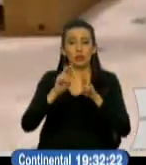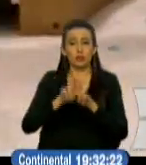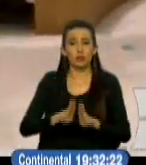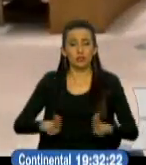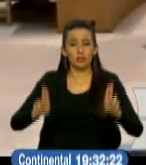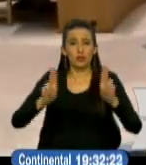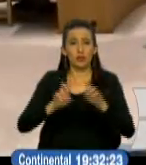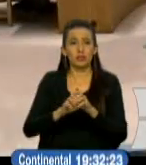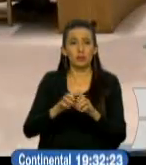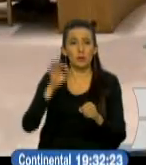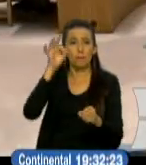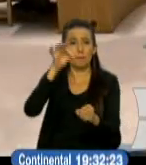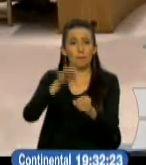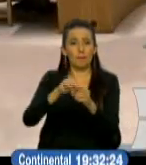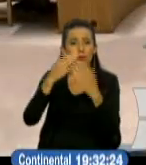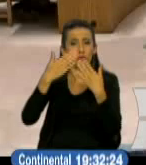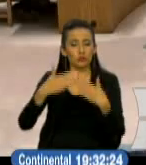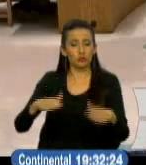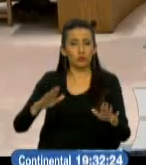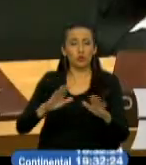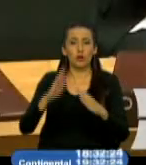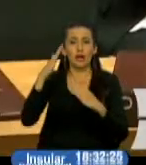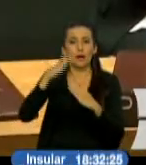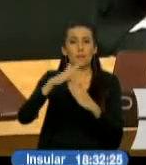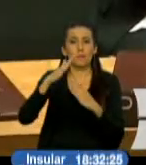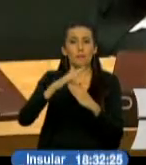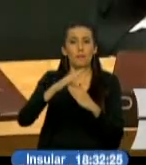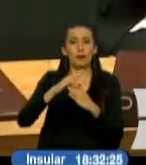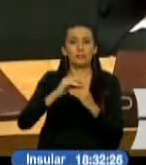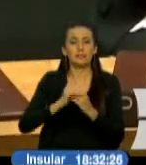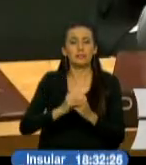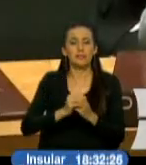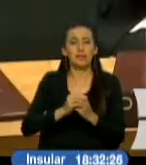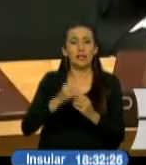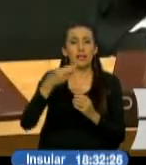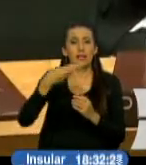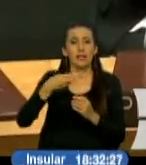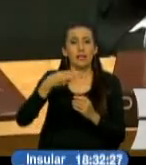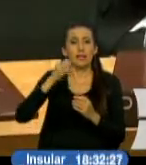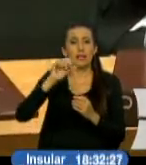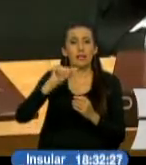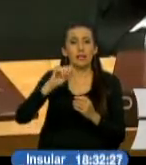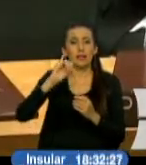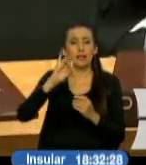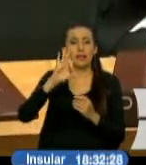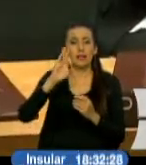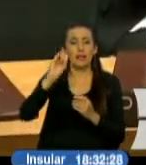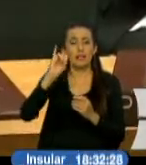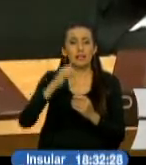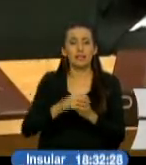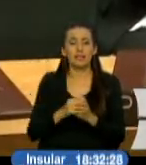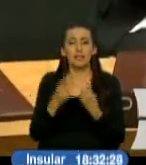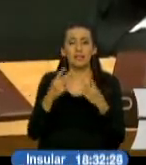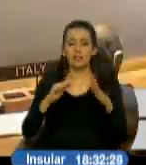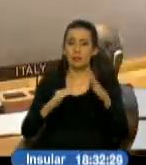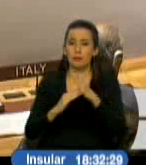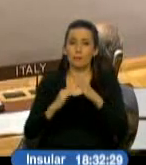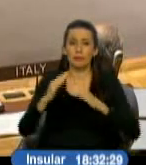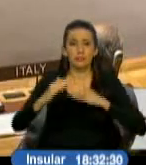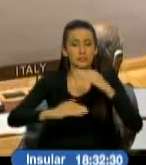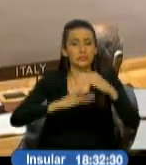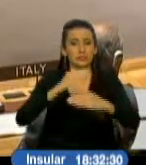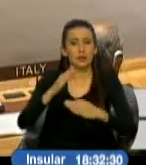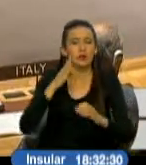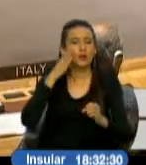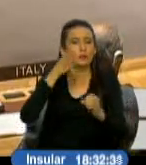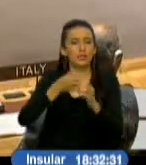por terminar su misión de mantenimiento de la paz en Haití y reemplazarla por la misión de mantenimiento de paz de seguimiento, con el